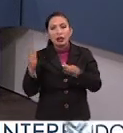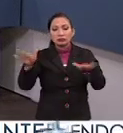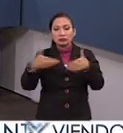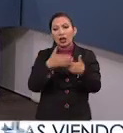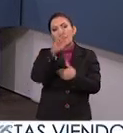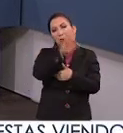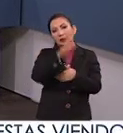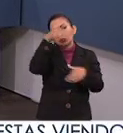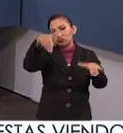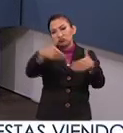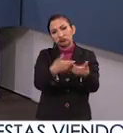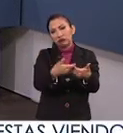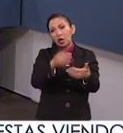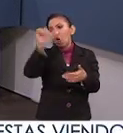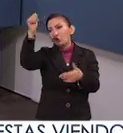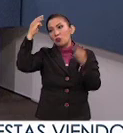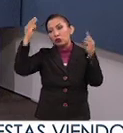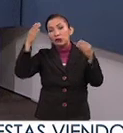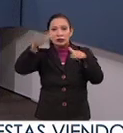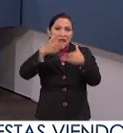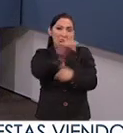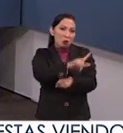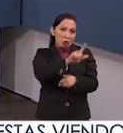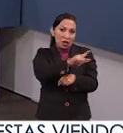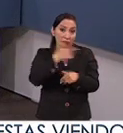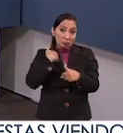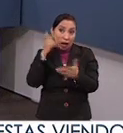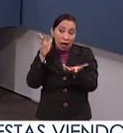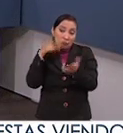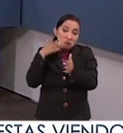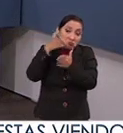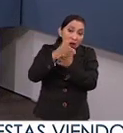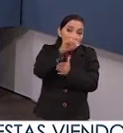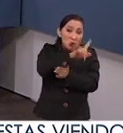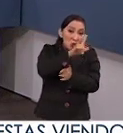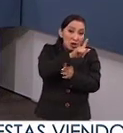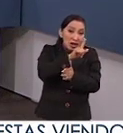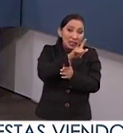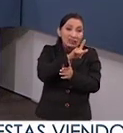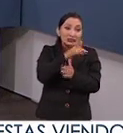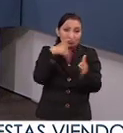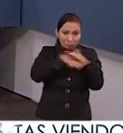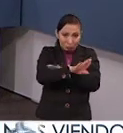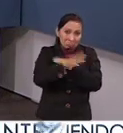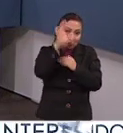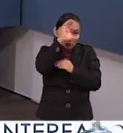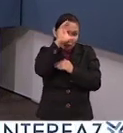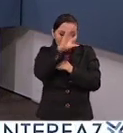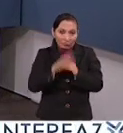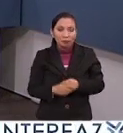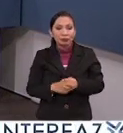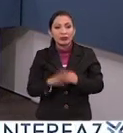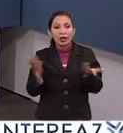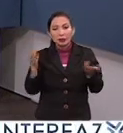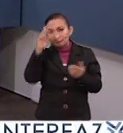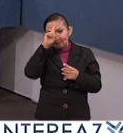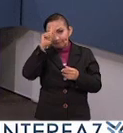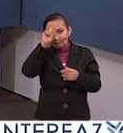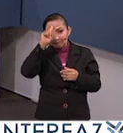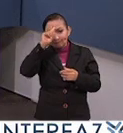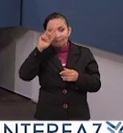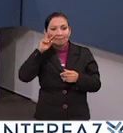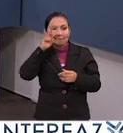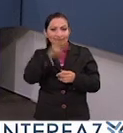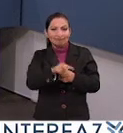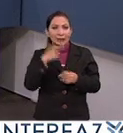los días martes, a diferencia de otros museos que cierran los lunes, para que haya una opción los lunes de acceso cultural. Y bueno, les recomiendo mucho ver,